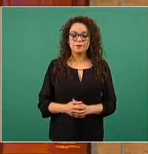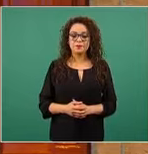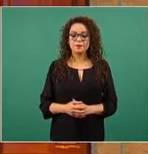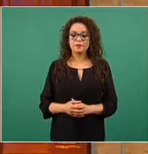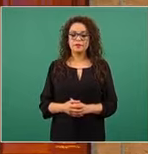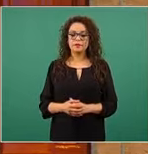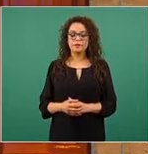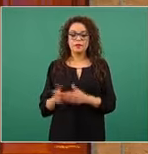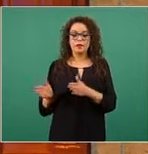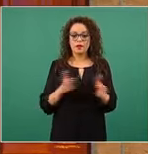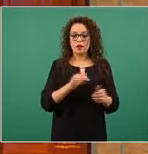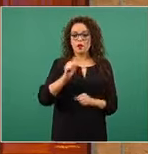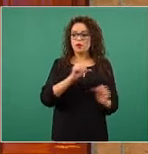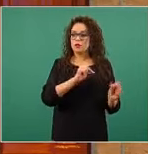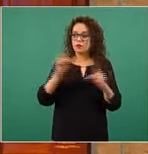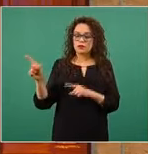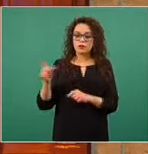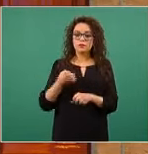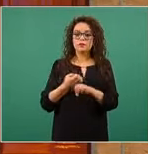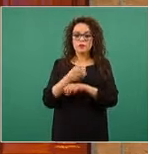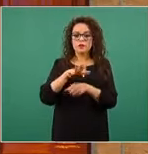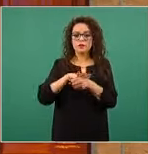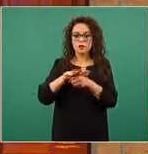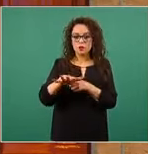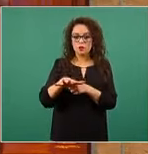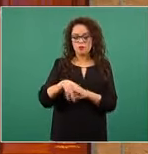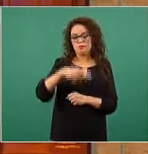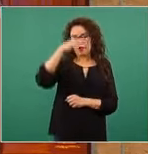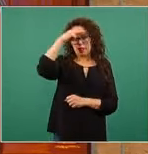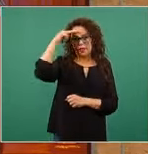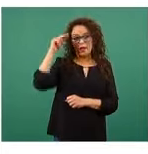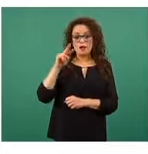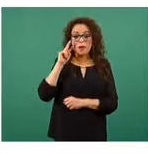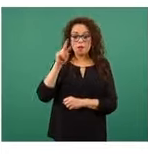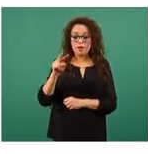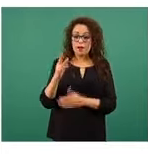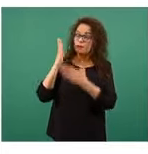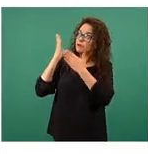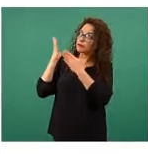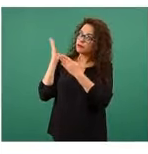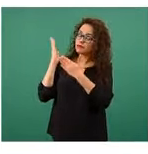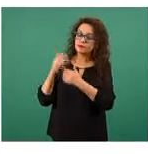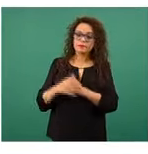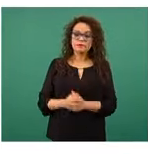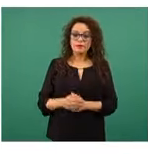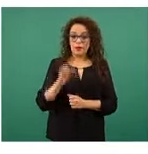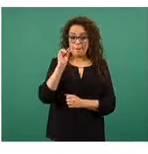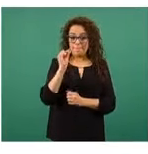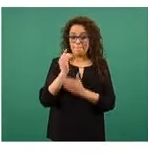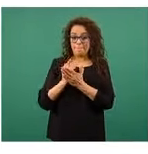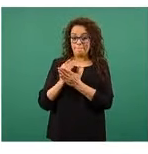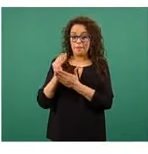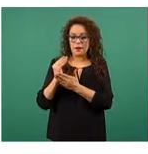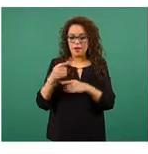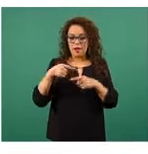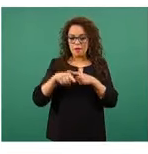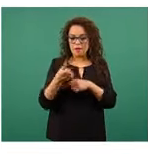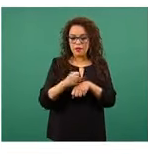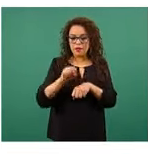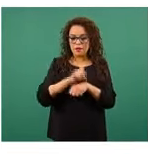Nayarit, 2 semanas también de ascenso, es un ascenso bajo. Veamos que es un ascenso después de haber alcanzado prácticamente en la semana 12 uno